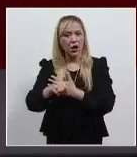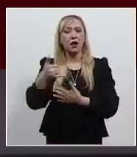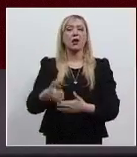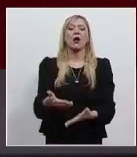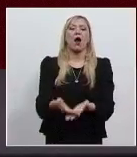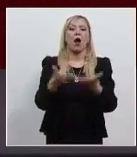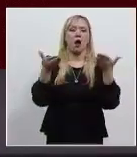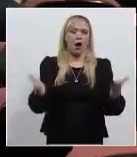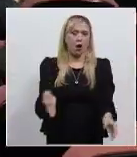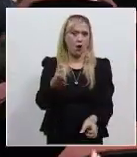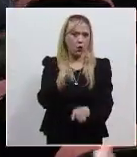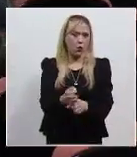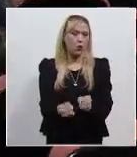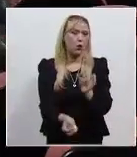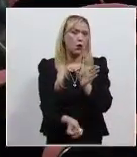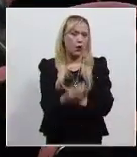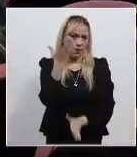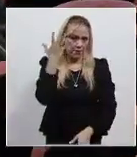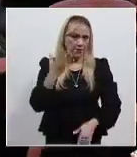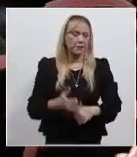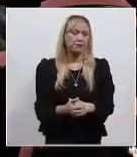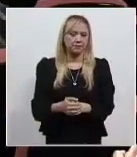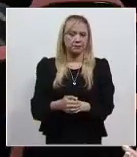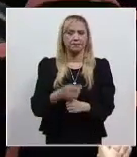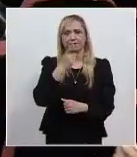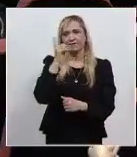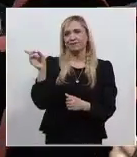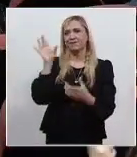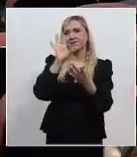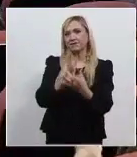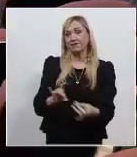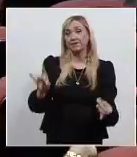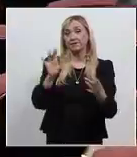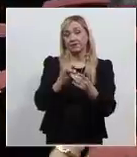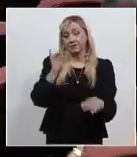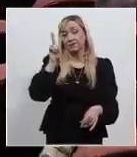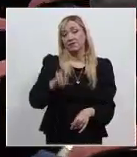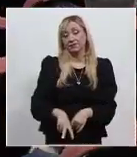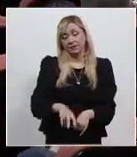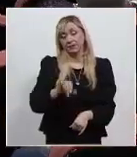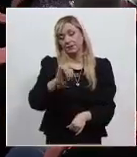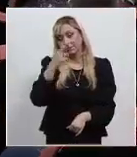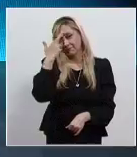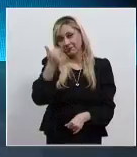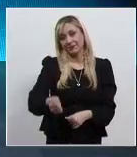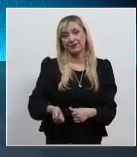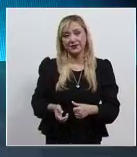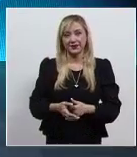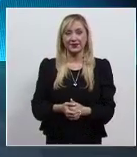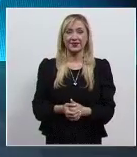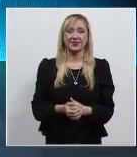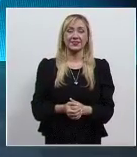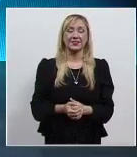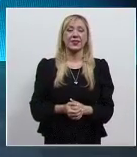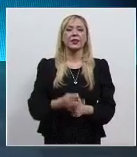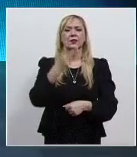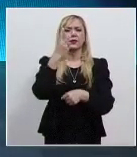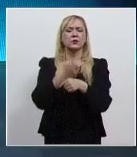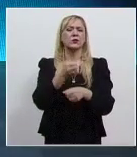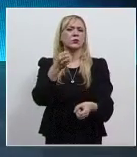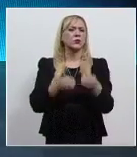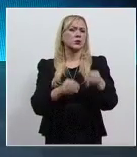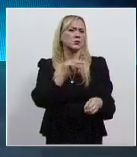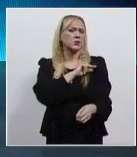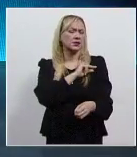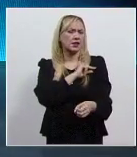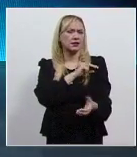rige actualmente. Para el canal del Poder Judicial de la Federación, Mario López Peña. El segundo tribunal colegiado